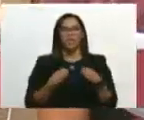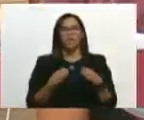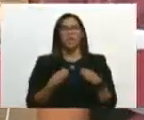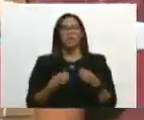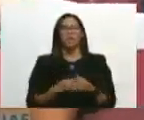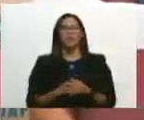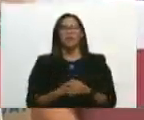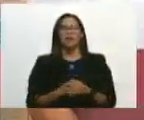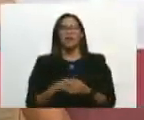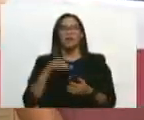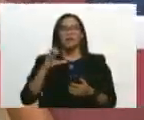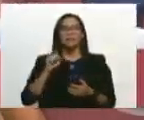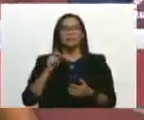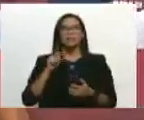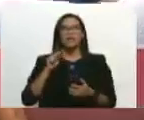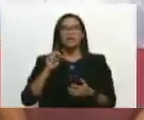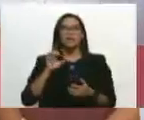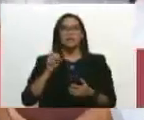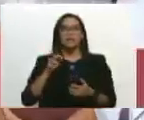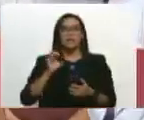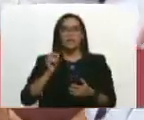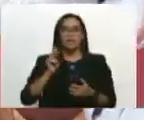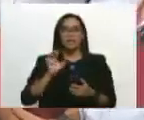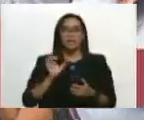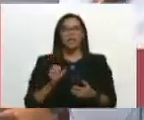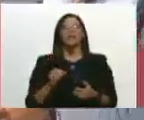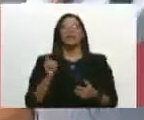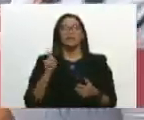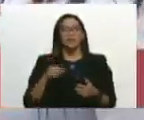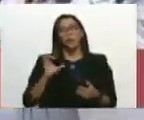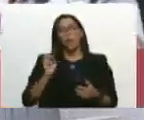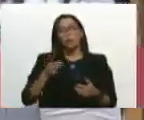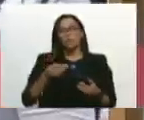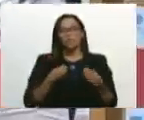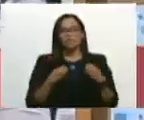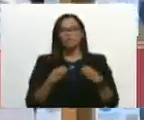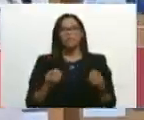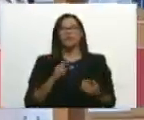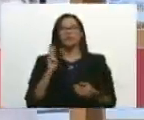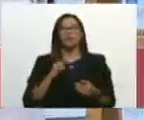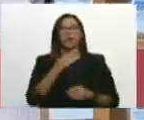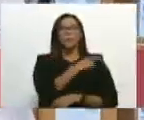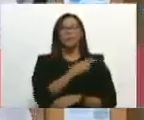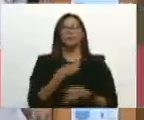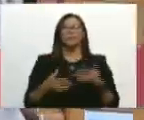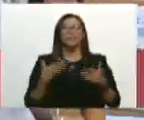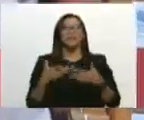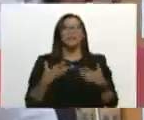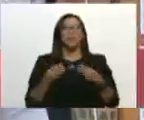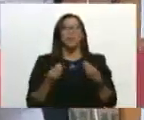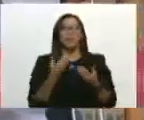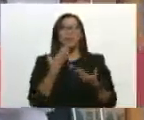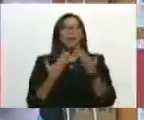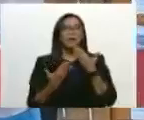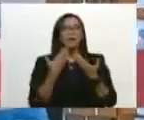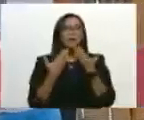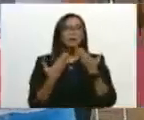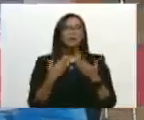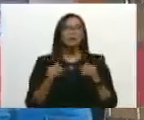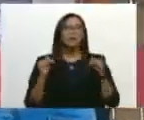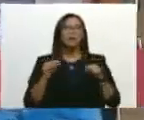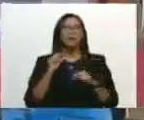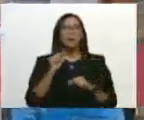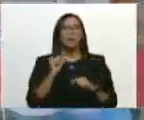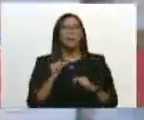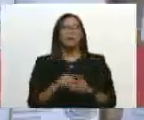Estanque. En la calle El Estanque, soy usuaria perenne de este hospital, me siento muy, muy agradecida de que en este